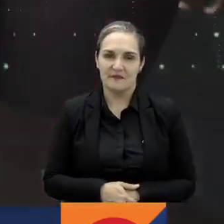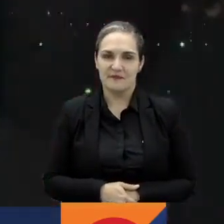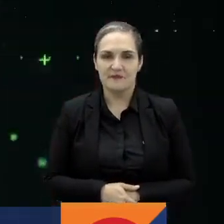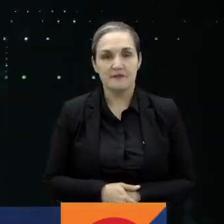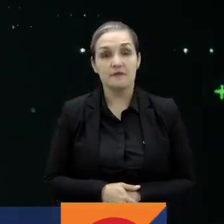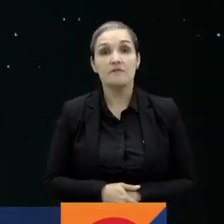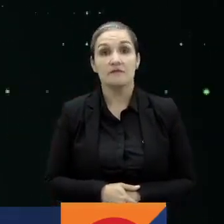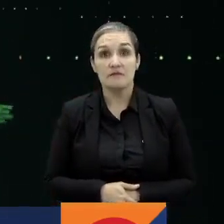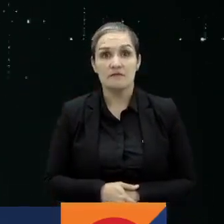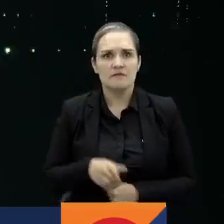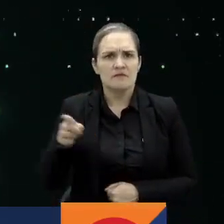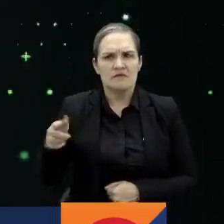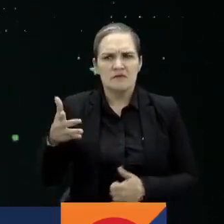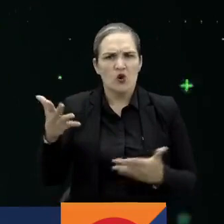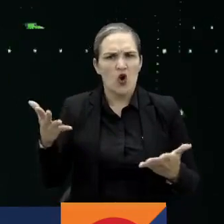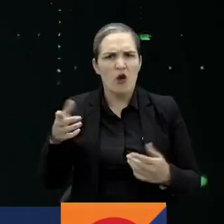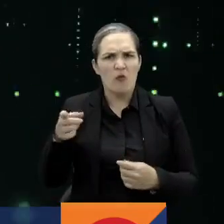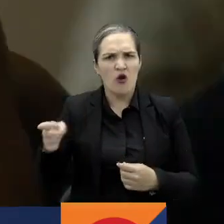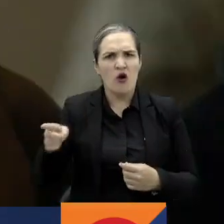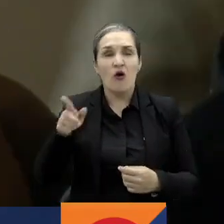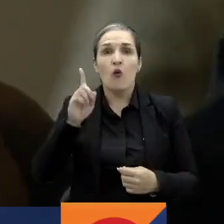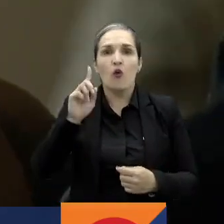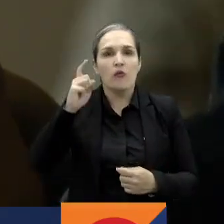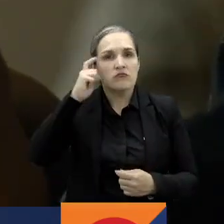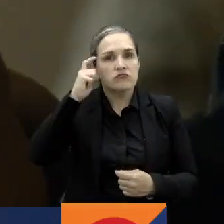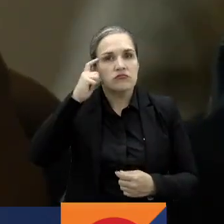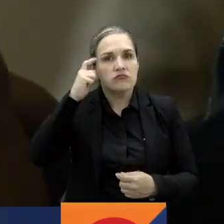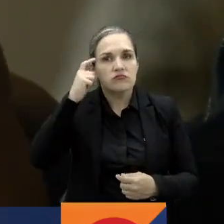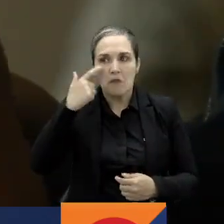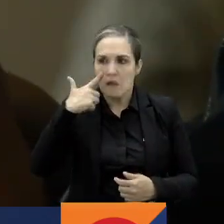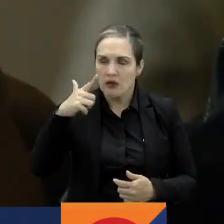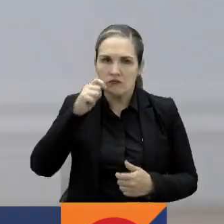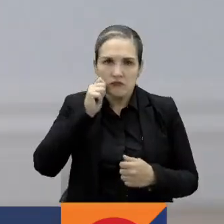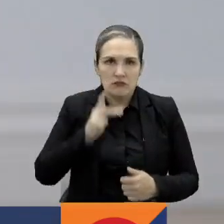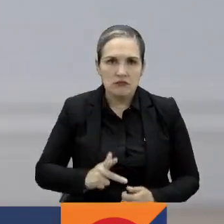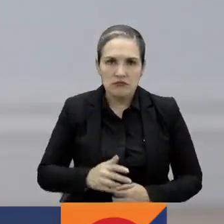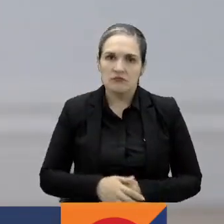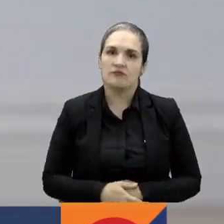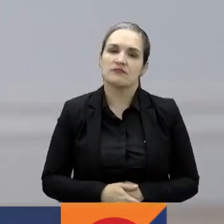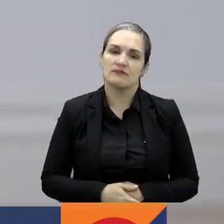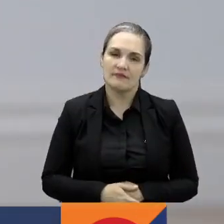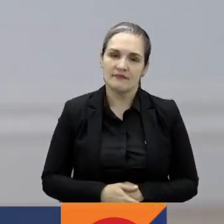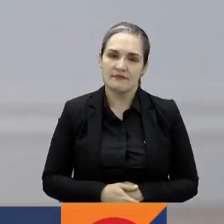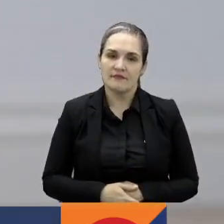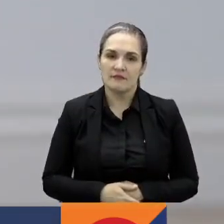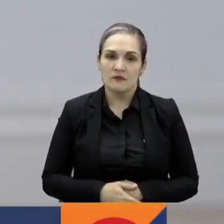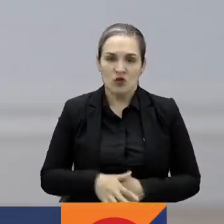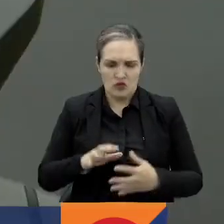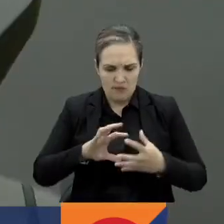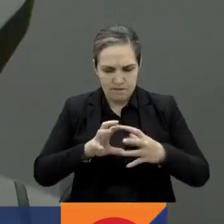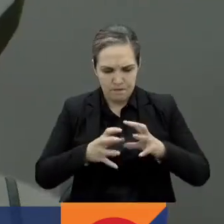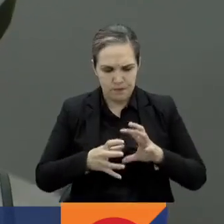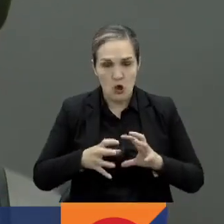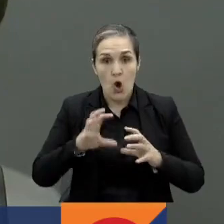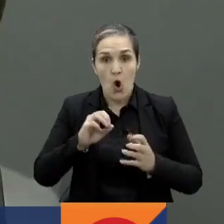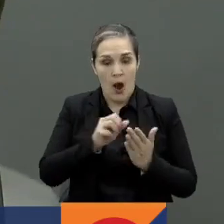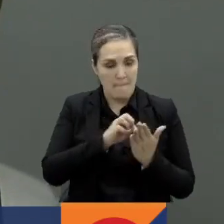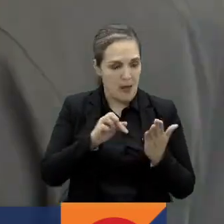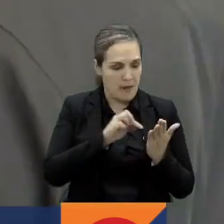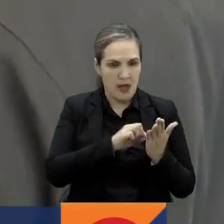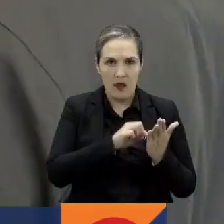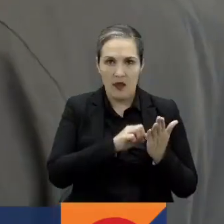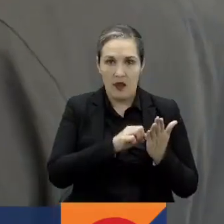Todos son procesos mediados por la inteligencia artificial. Que una máquina o una aplicación móvil pueda